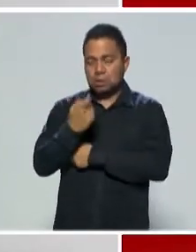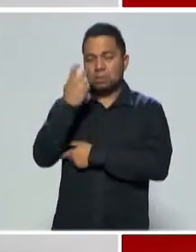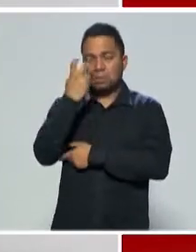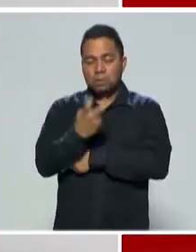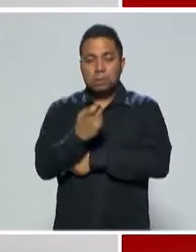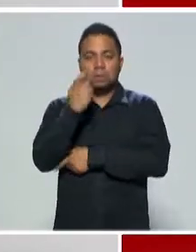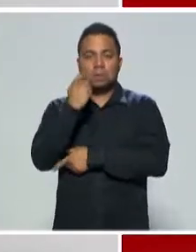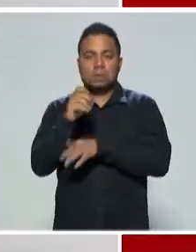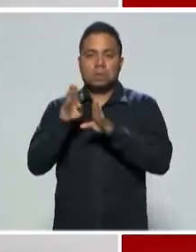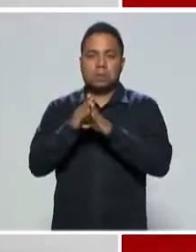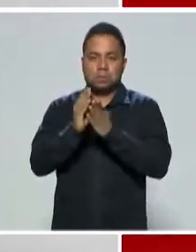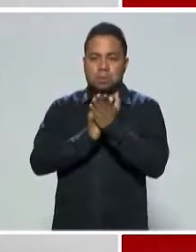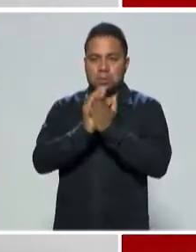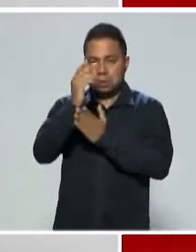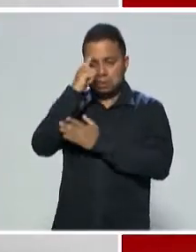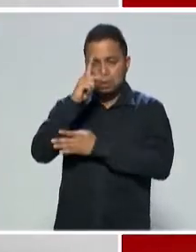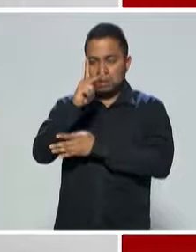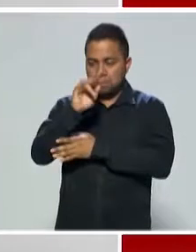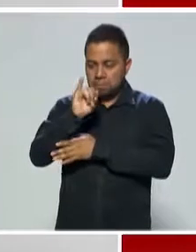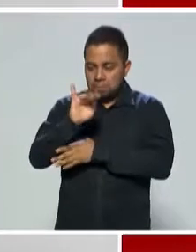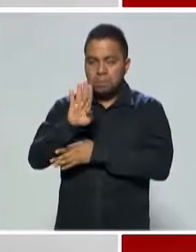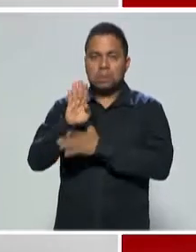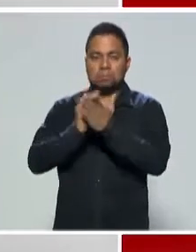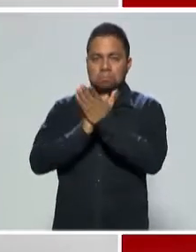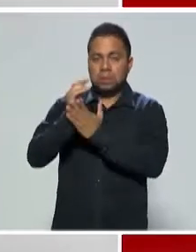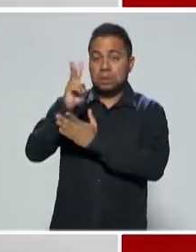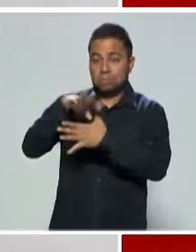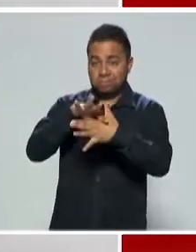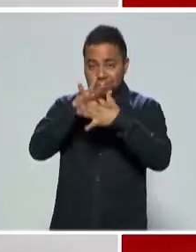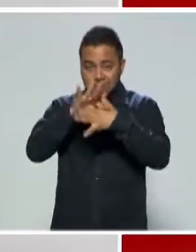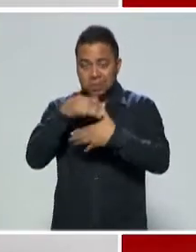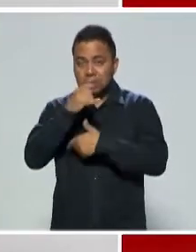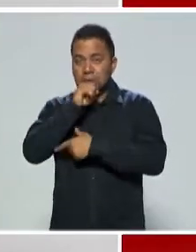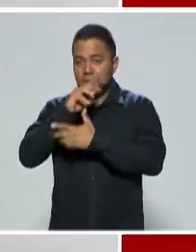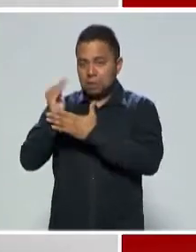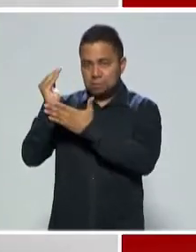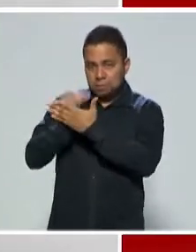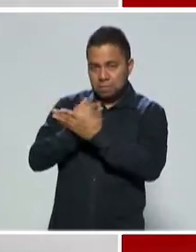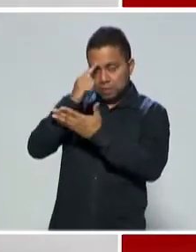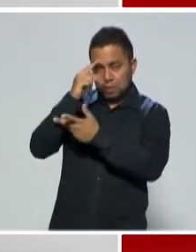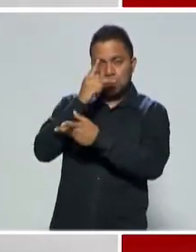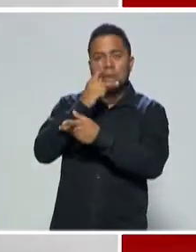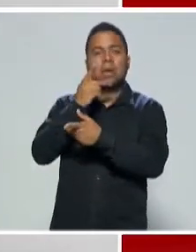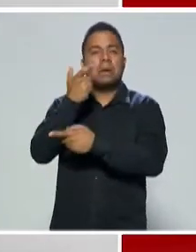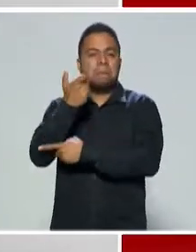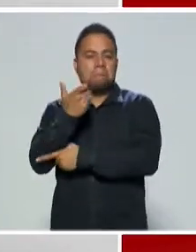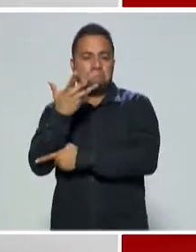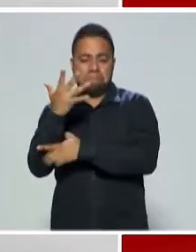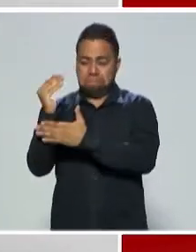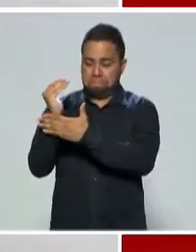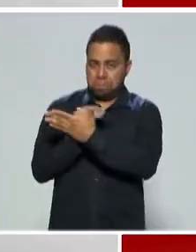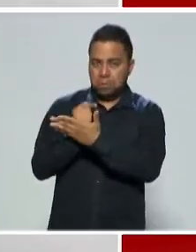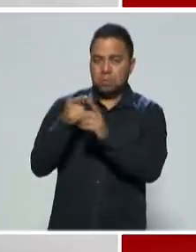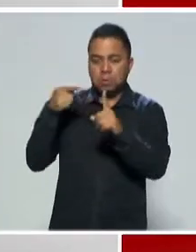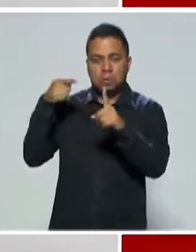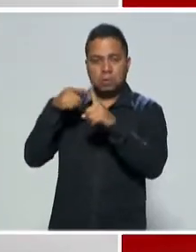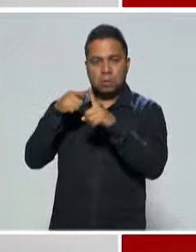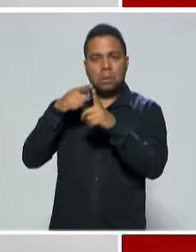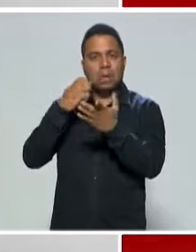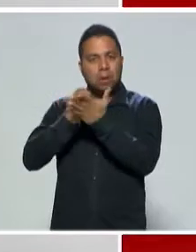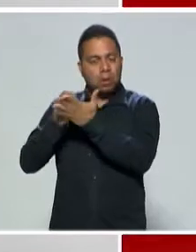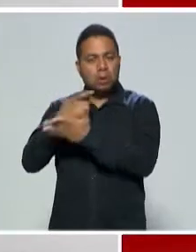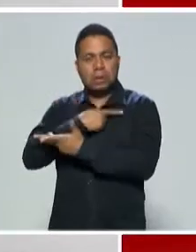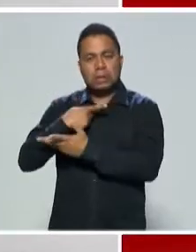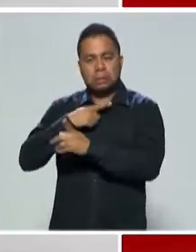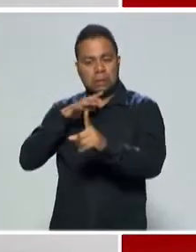tanto el aumento del producto interno bruto real y la reducción de los precios son objetivos que las economías